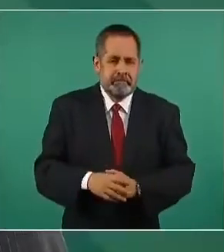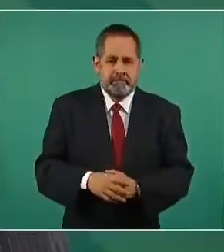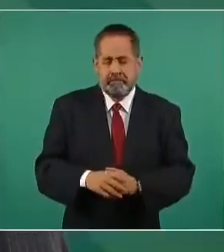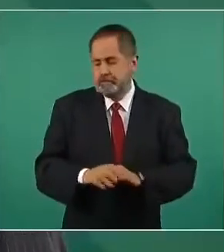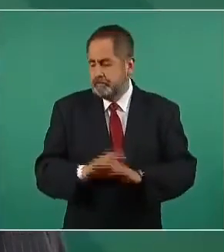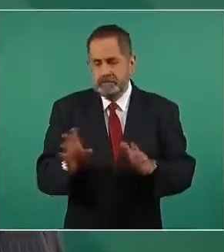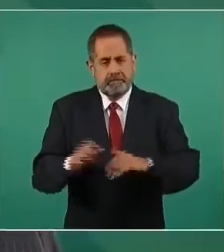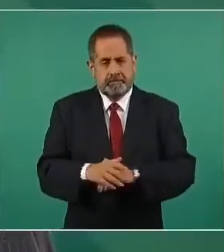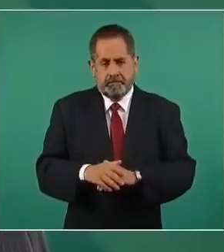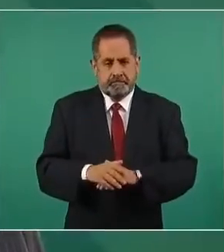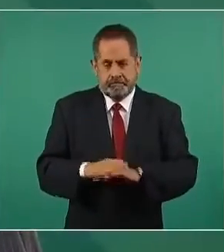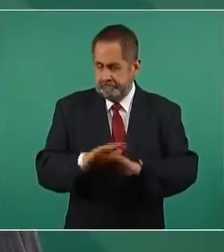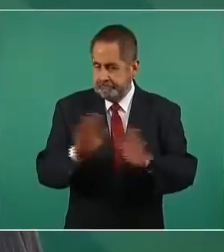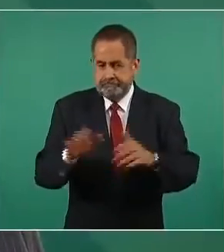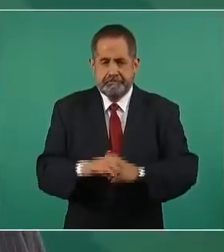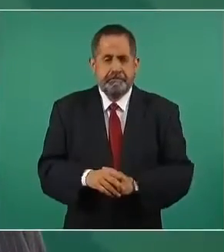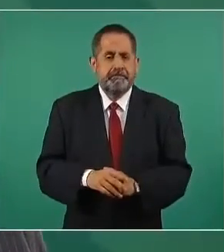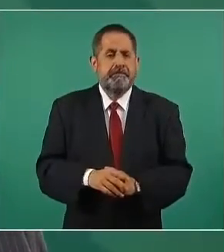Entonces, ya,